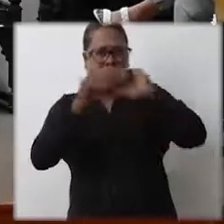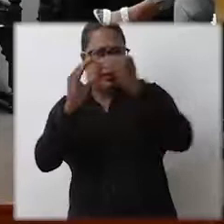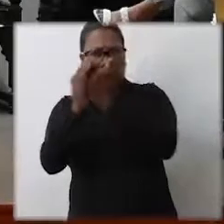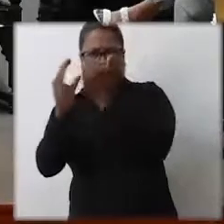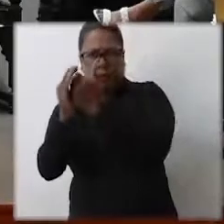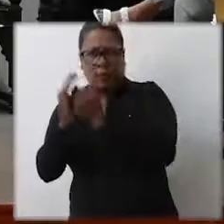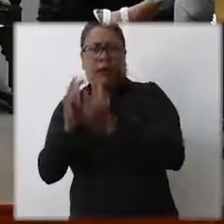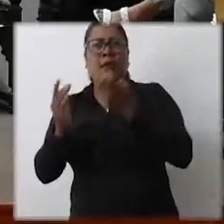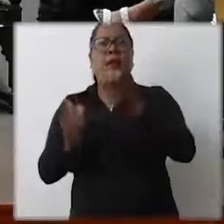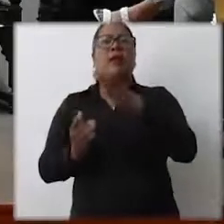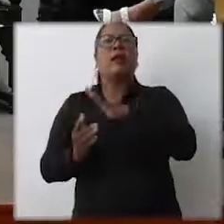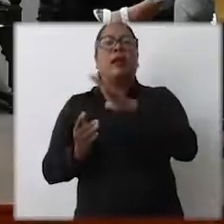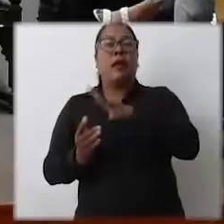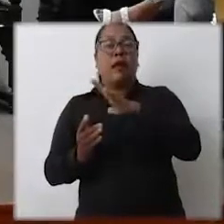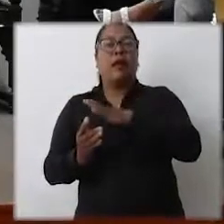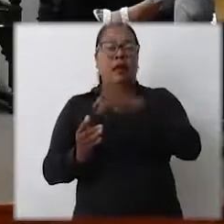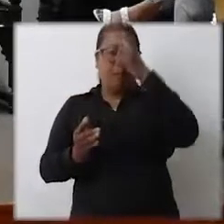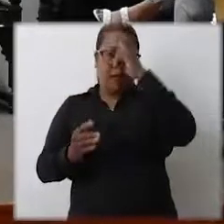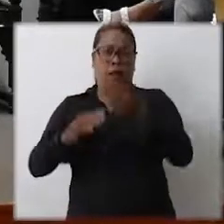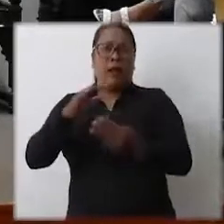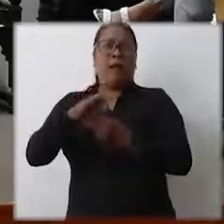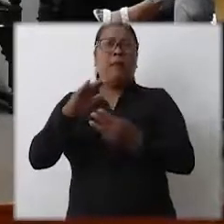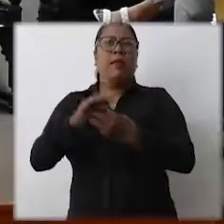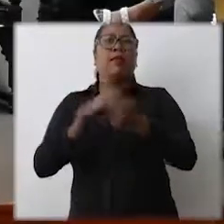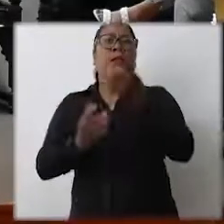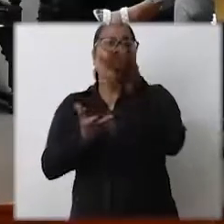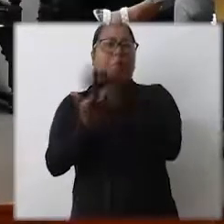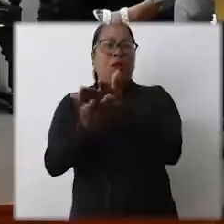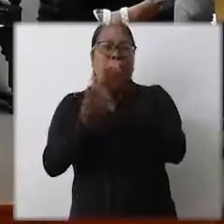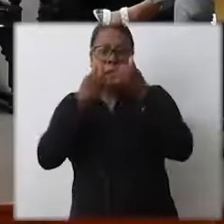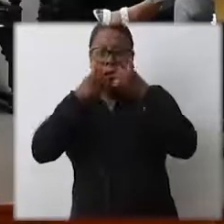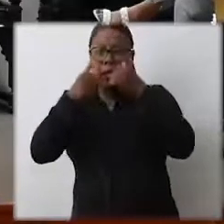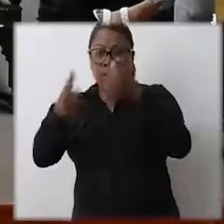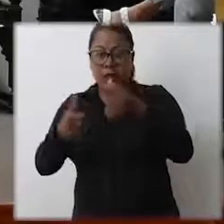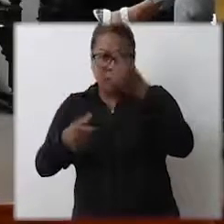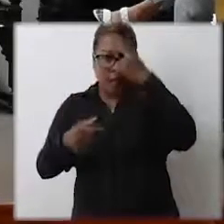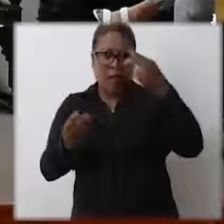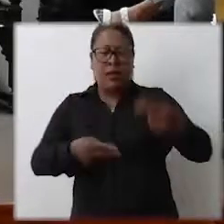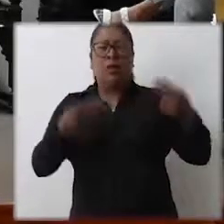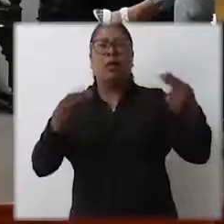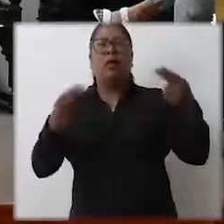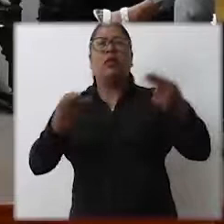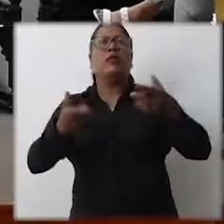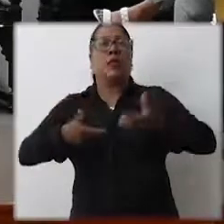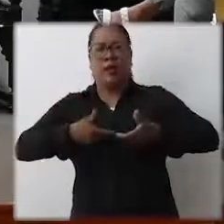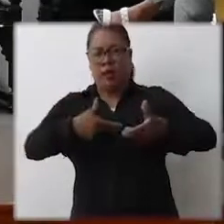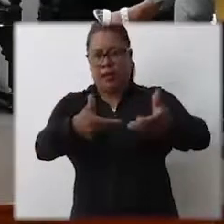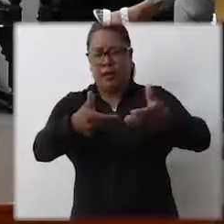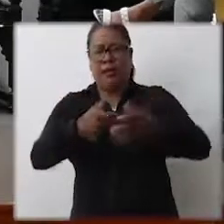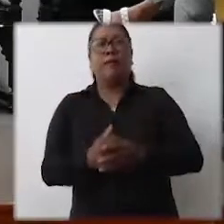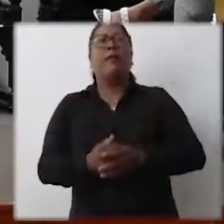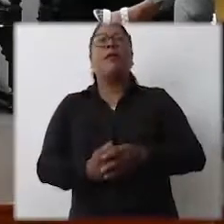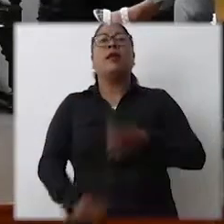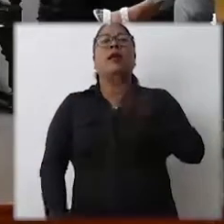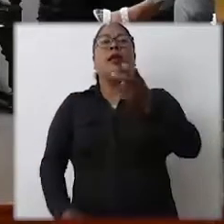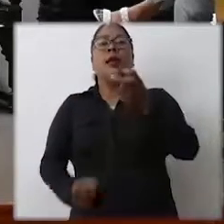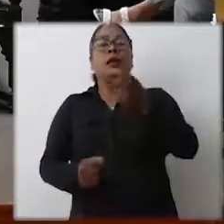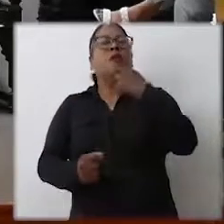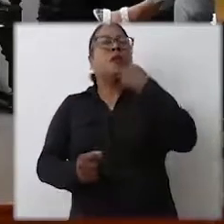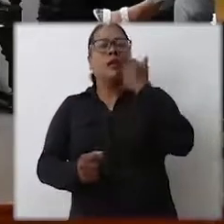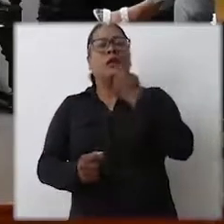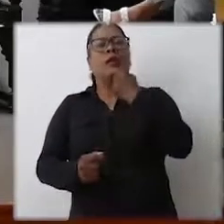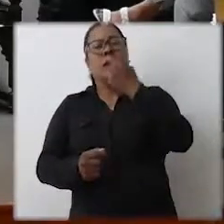legales, y por lo tanto se ordena a la Secretaría de Gobierno, a través de la Dirección de Comercio en Vía